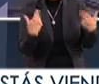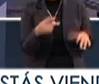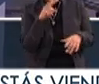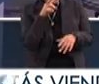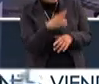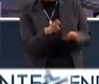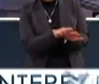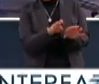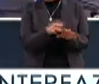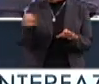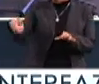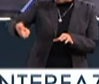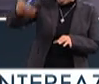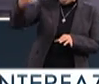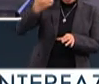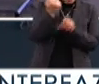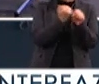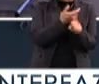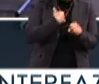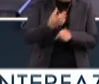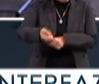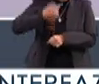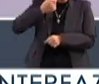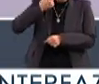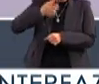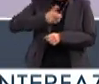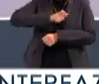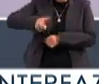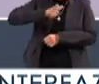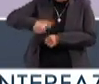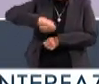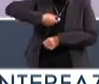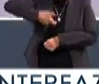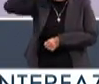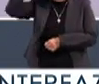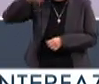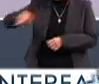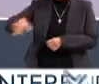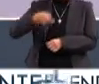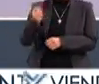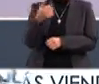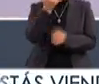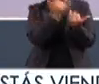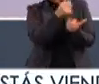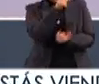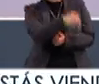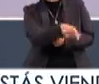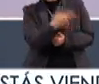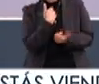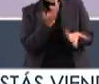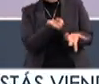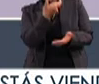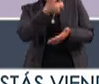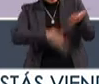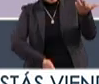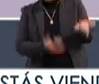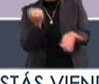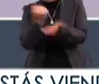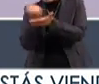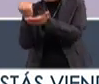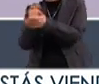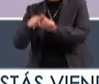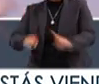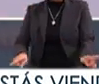y dices cómo es posible que durante años estuviste pagando un sobreprecio increíble solamente por la marca